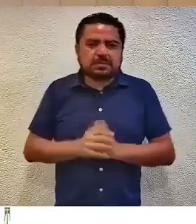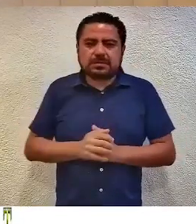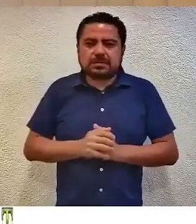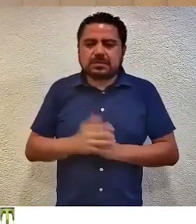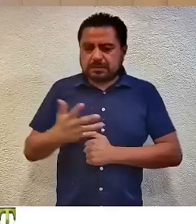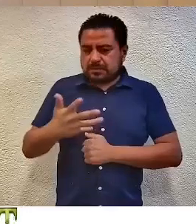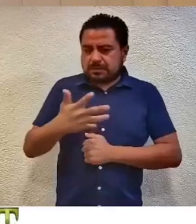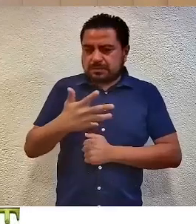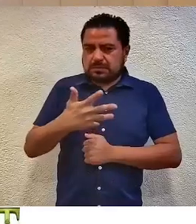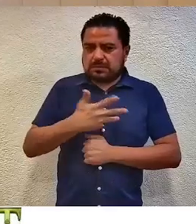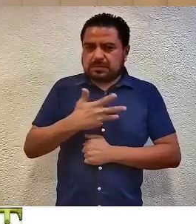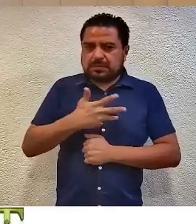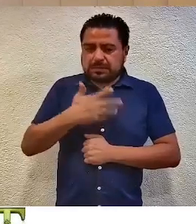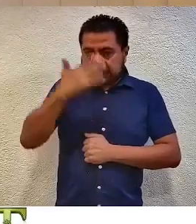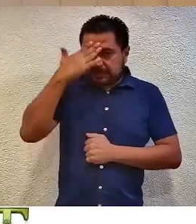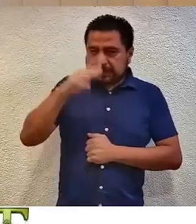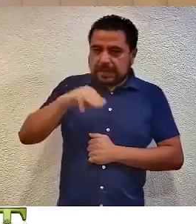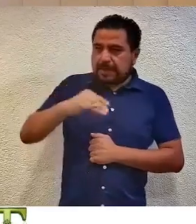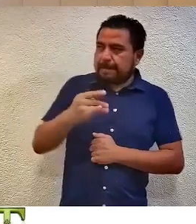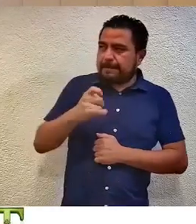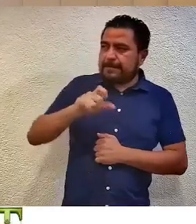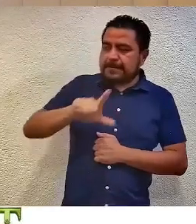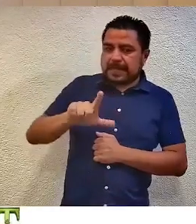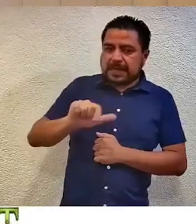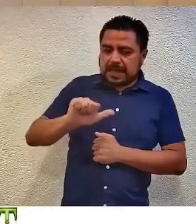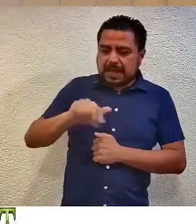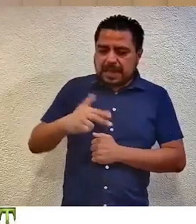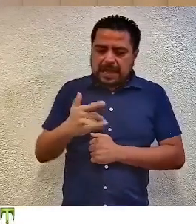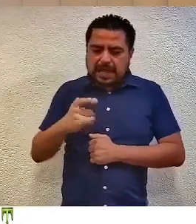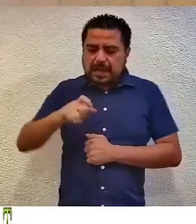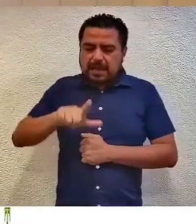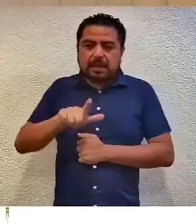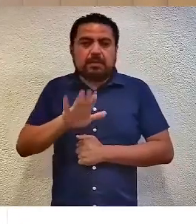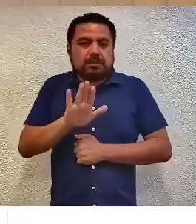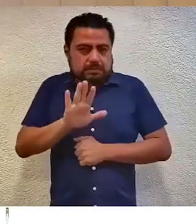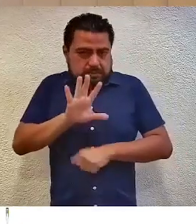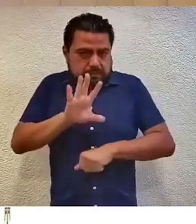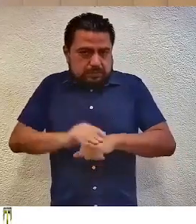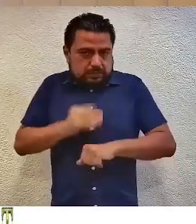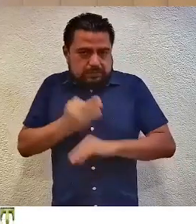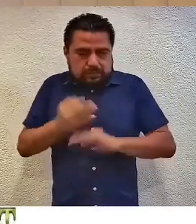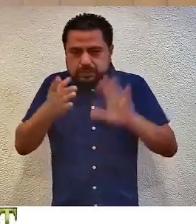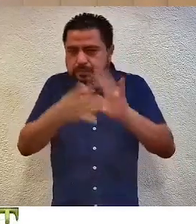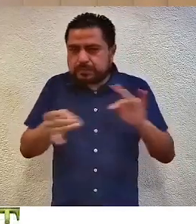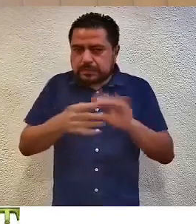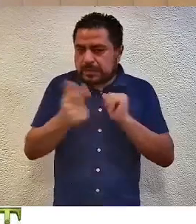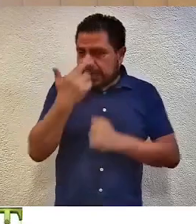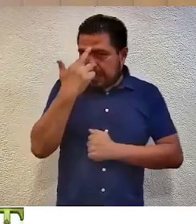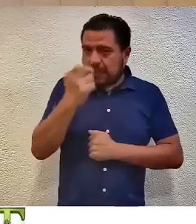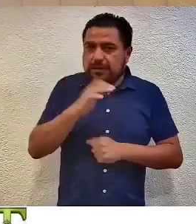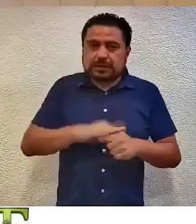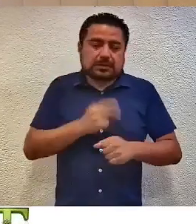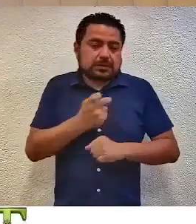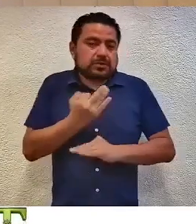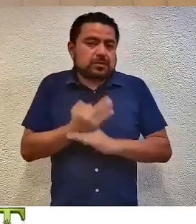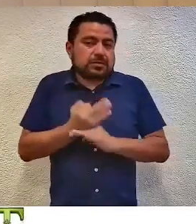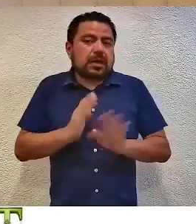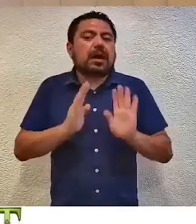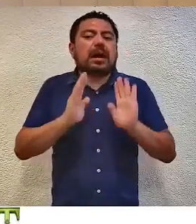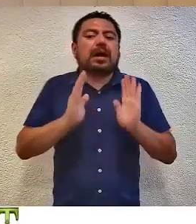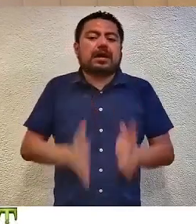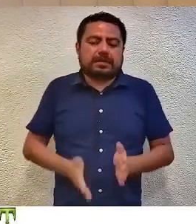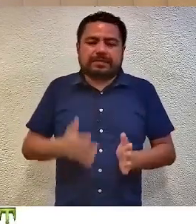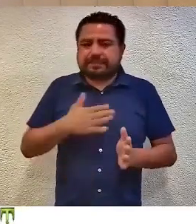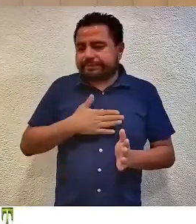tenía el señor Miguel Ángel. Aunado a lo anterior, me permito explicar algunas razones de hechos que ya les